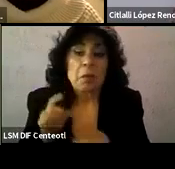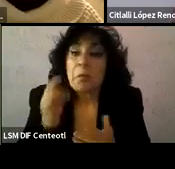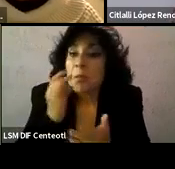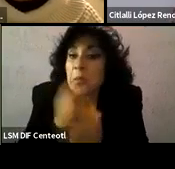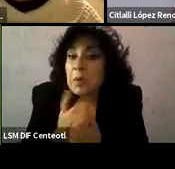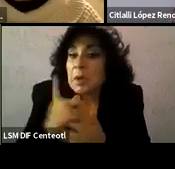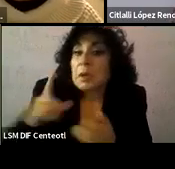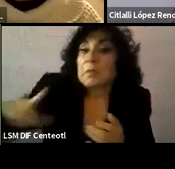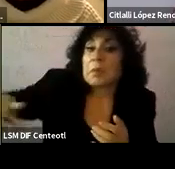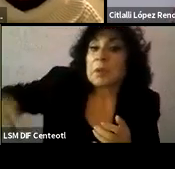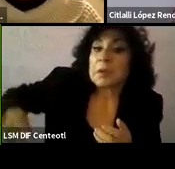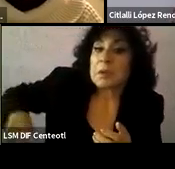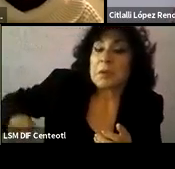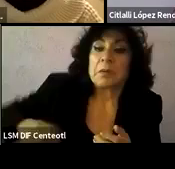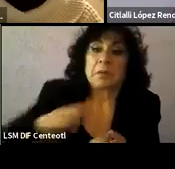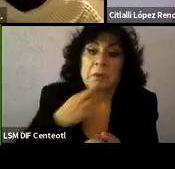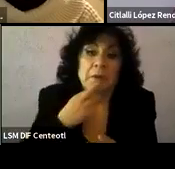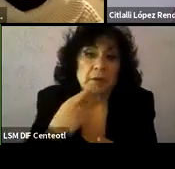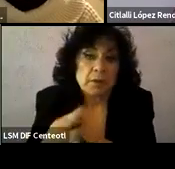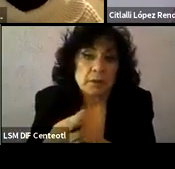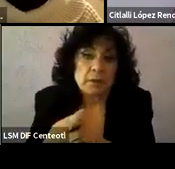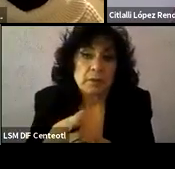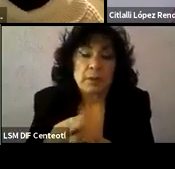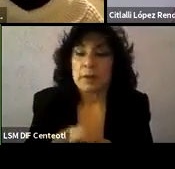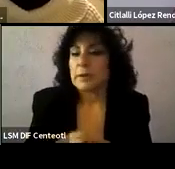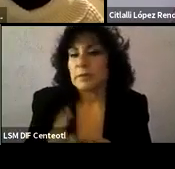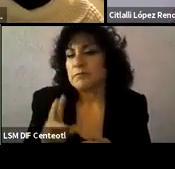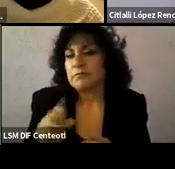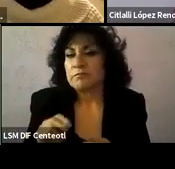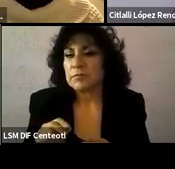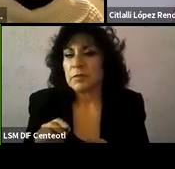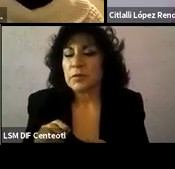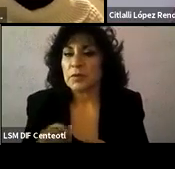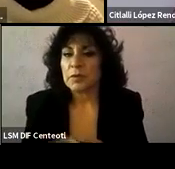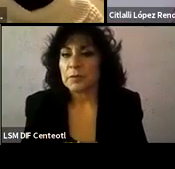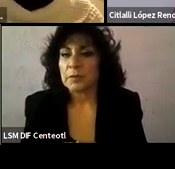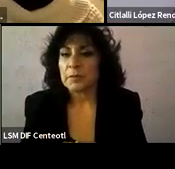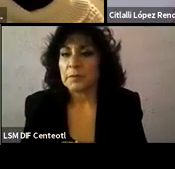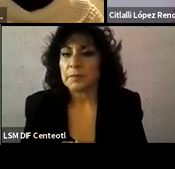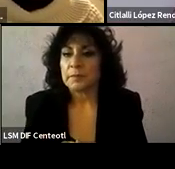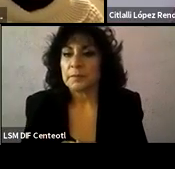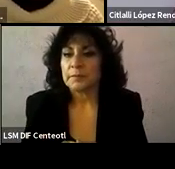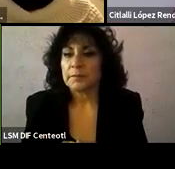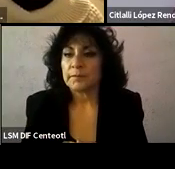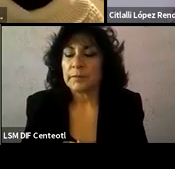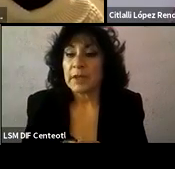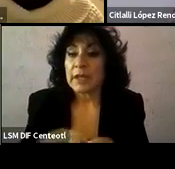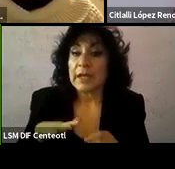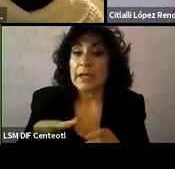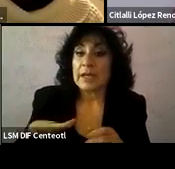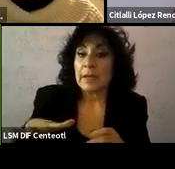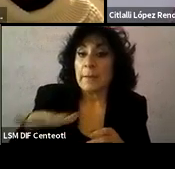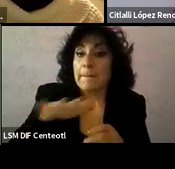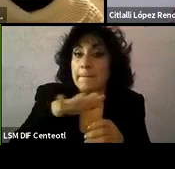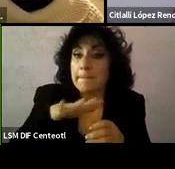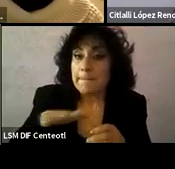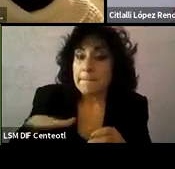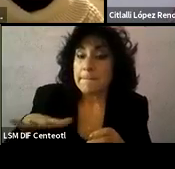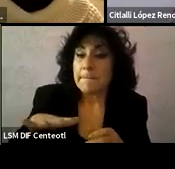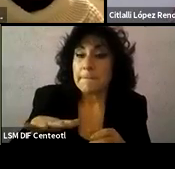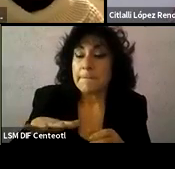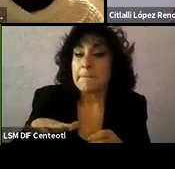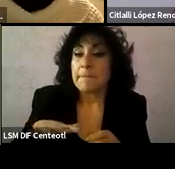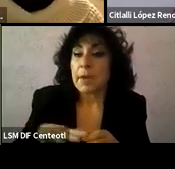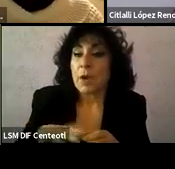gobierno tiene que resolver, no como una cuestión muy paternalista ahí, sino que desde el arrebato,